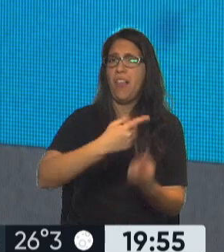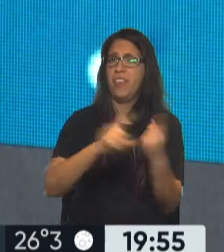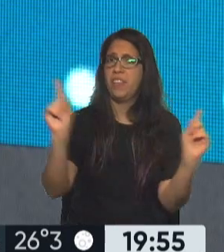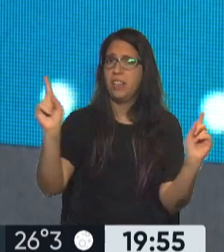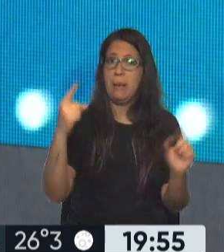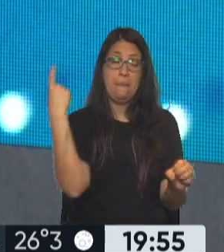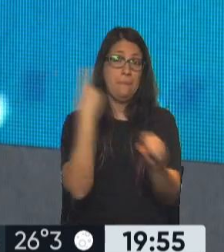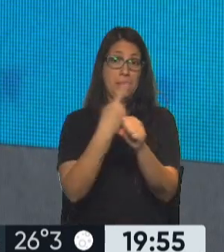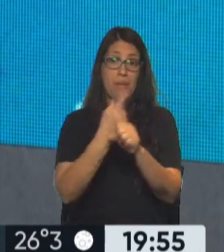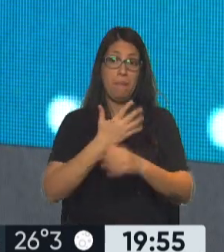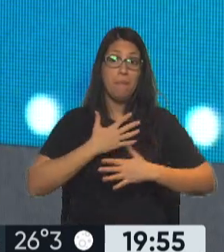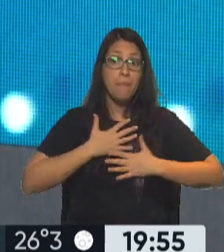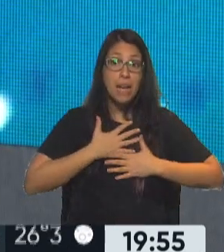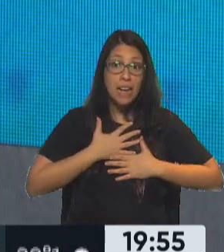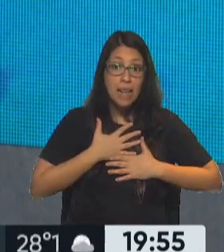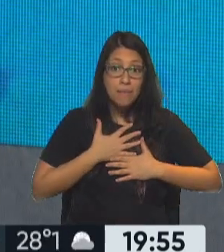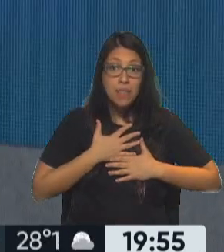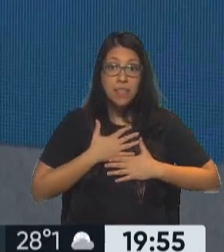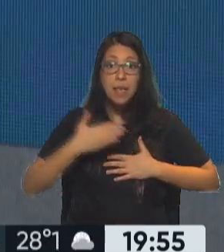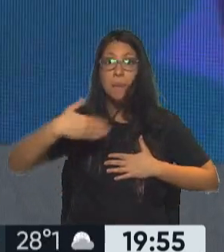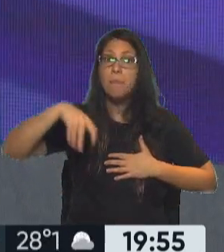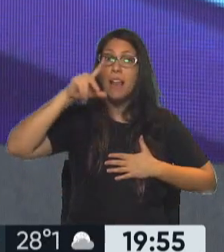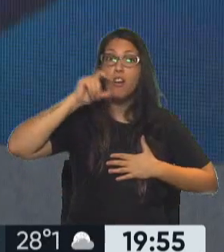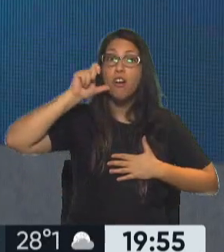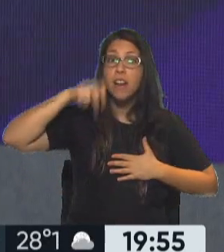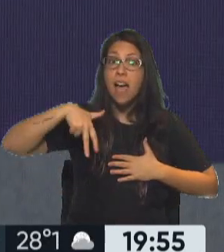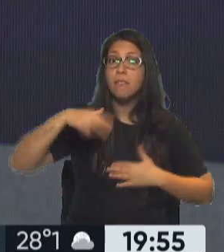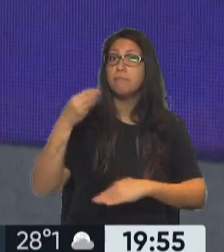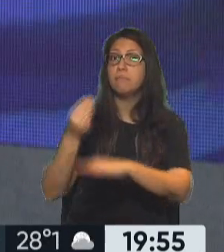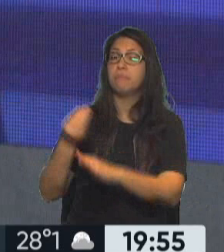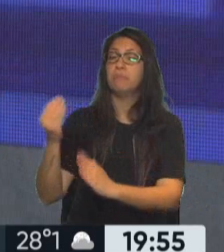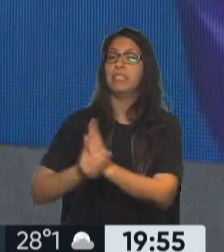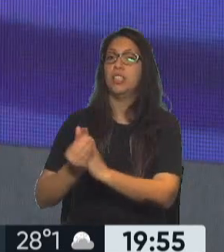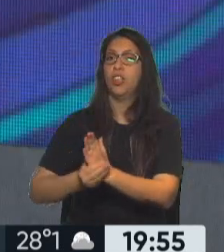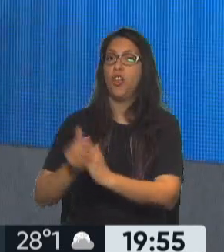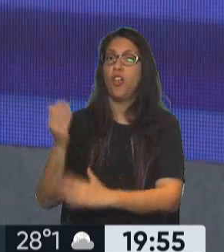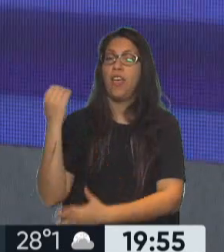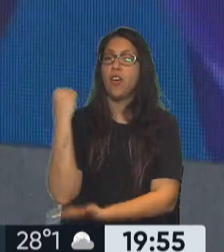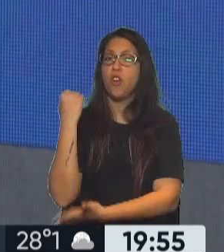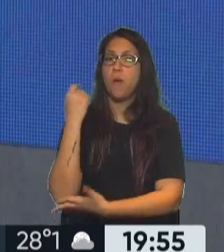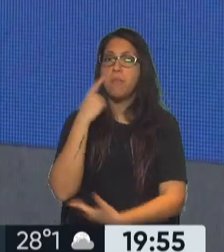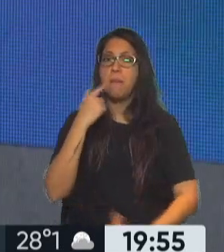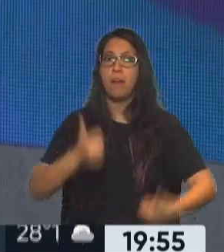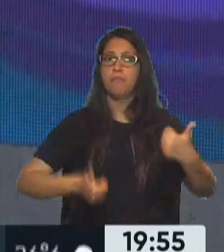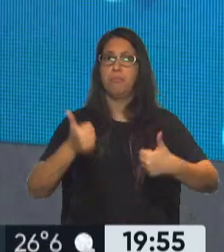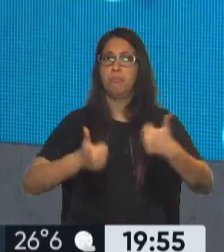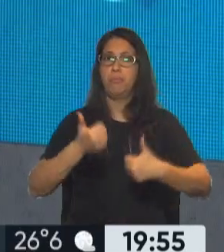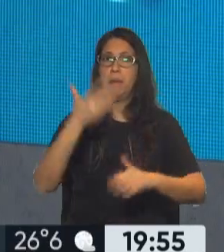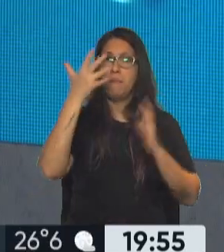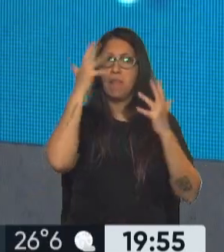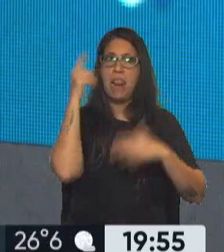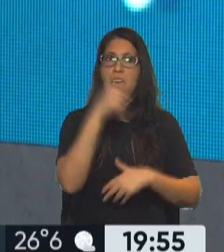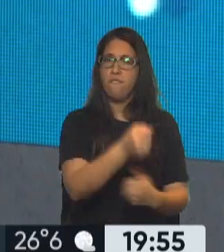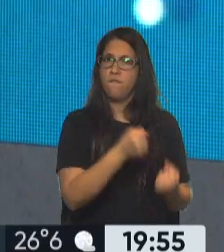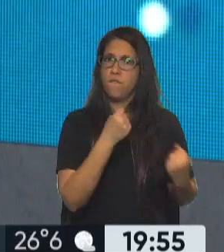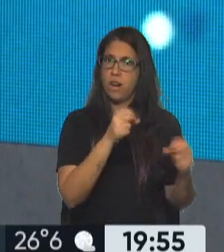primero para mí es, saca al Melconian a la cancha, lo pone como ministro de Economía para disputar ese terreno Javier Milei, en donde Javier Milei es fuerte